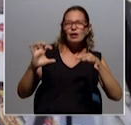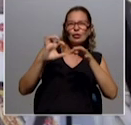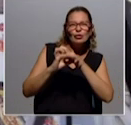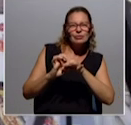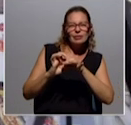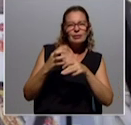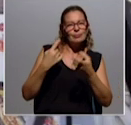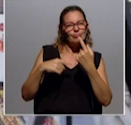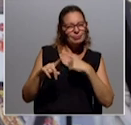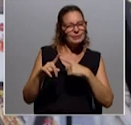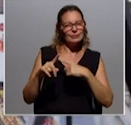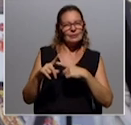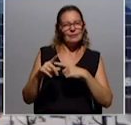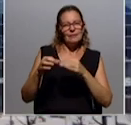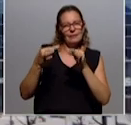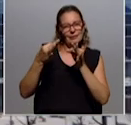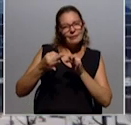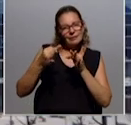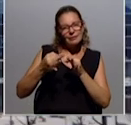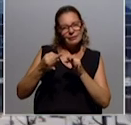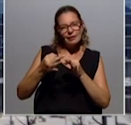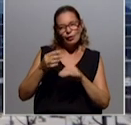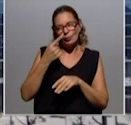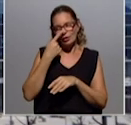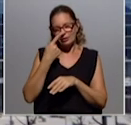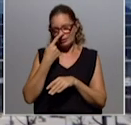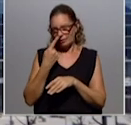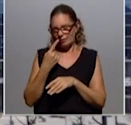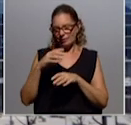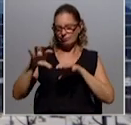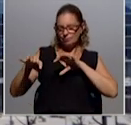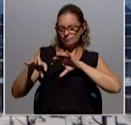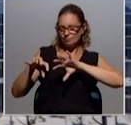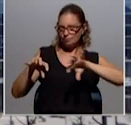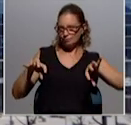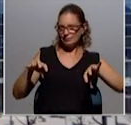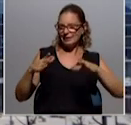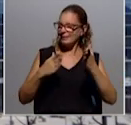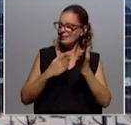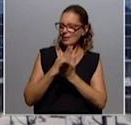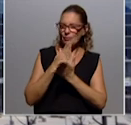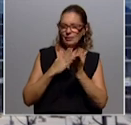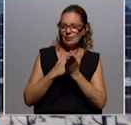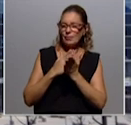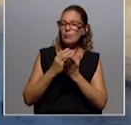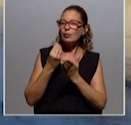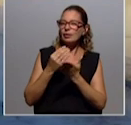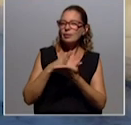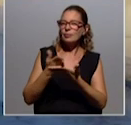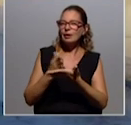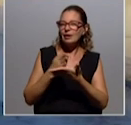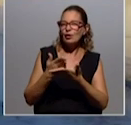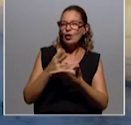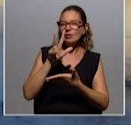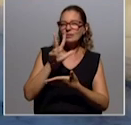que evidentemente lo que es también los intereses de las grandes potencias que existen siempre, porque ese paralelo